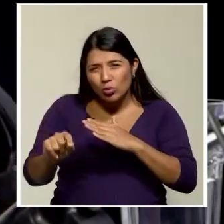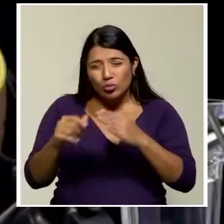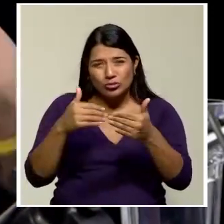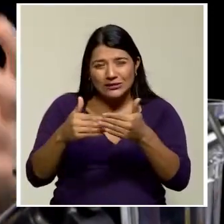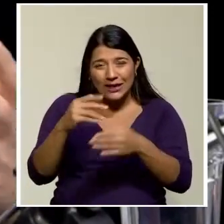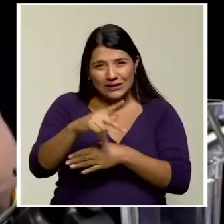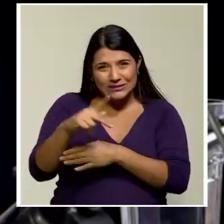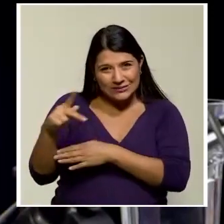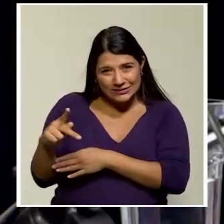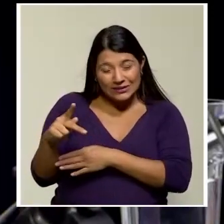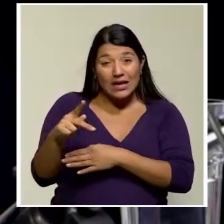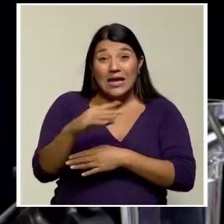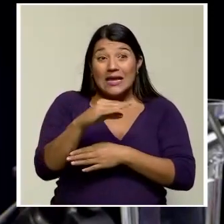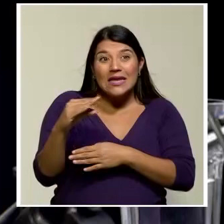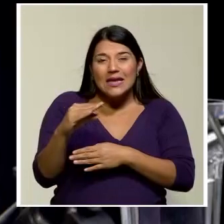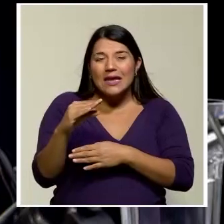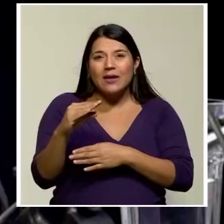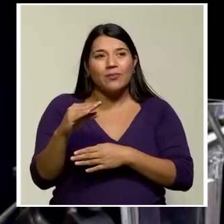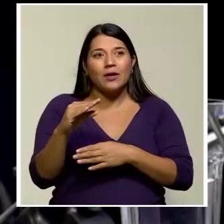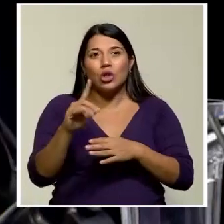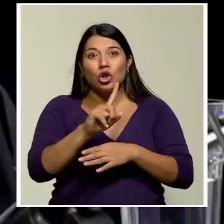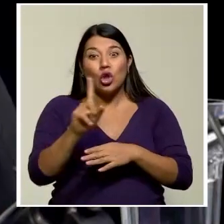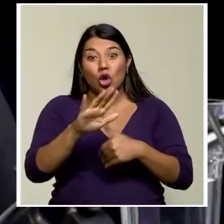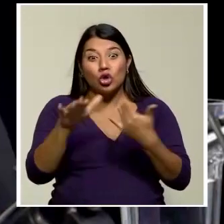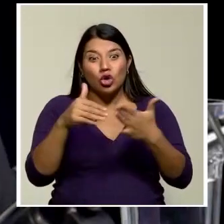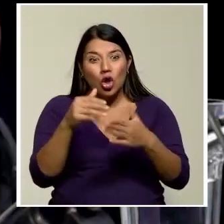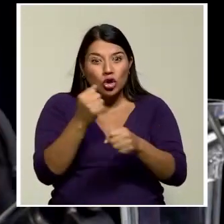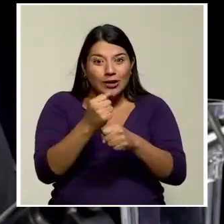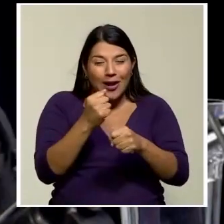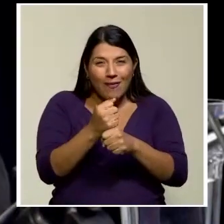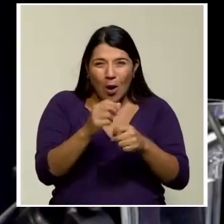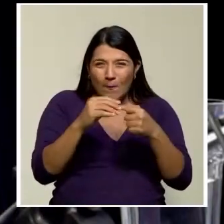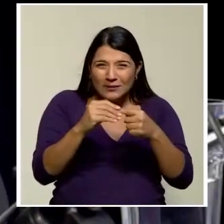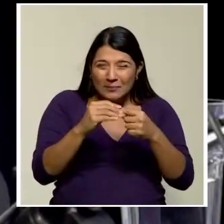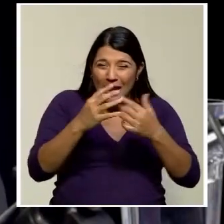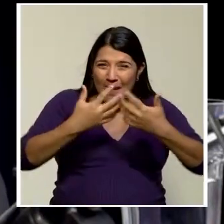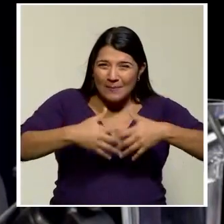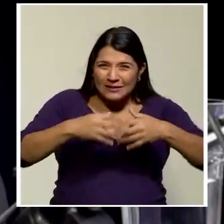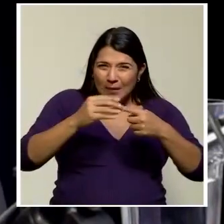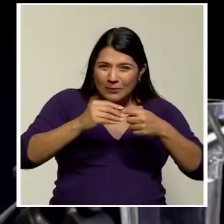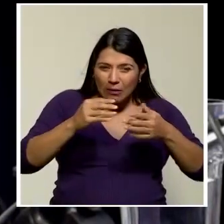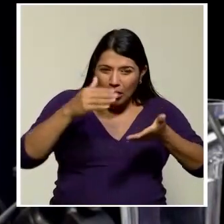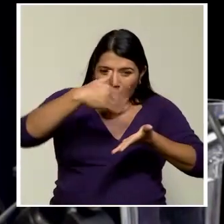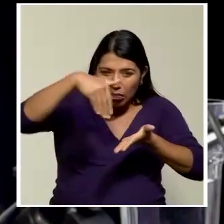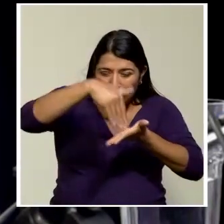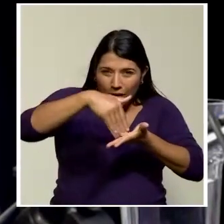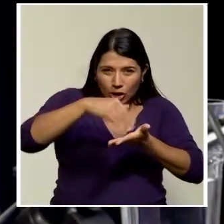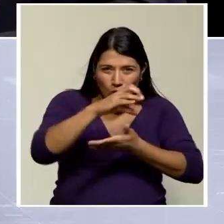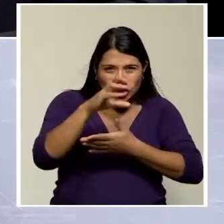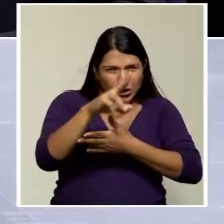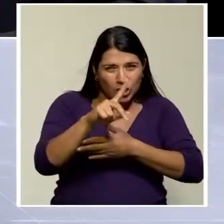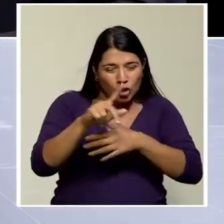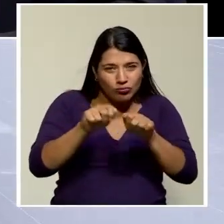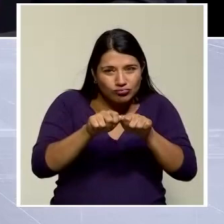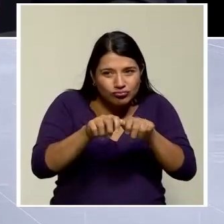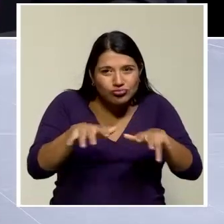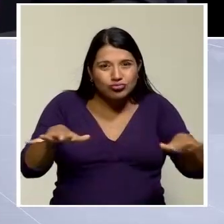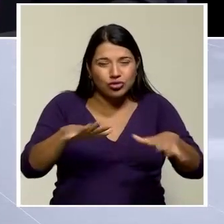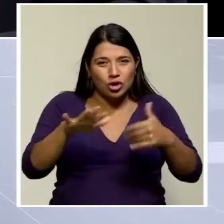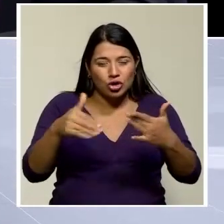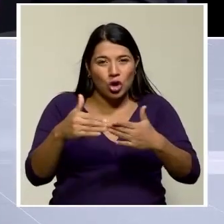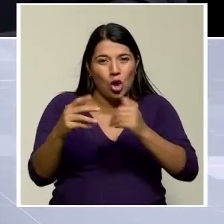territorios, descentralizando el país con una reforma del Estado que se enfoque también en la atención de las necesidades